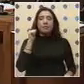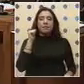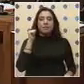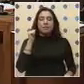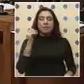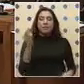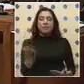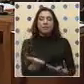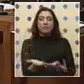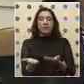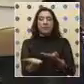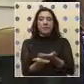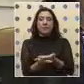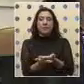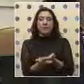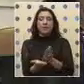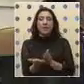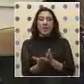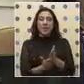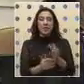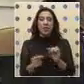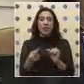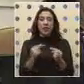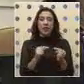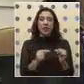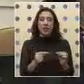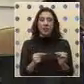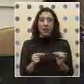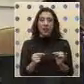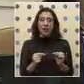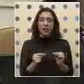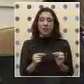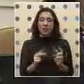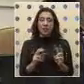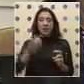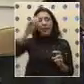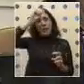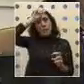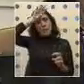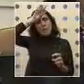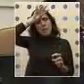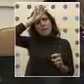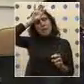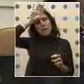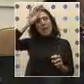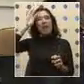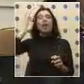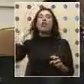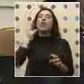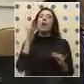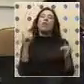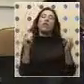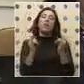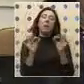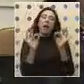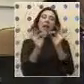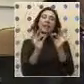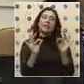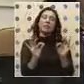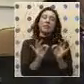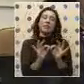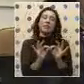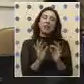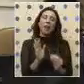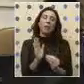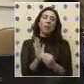Ayer presentamos el inicio de este debate a propósito de que la minería no tuviese en forma específica un lugar